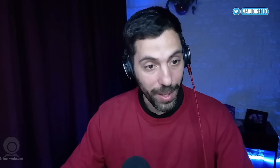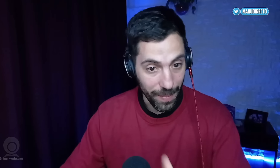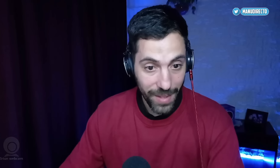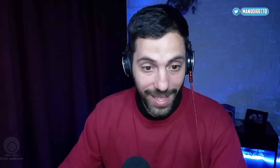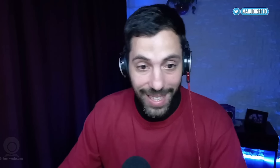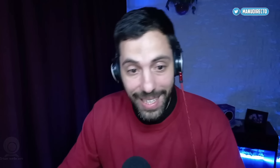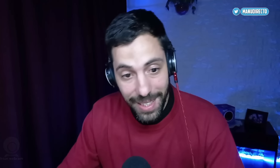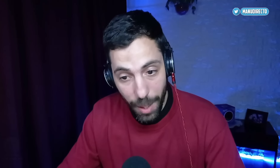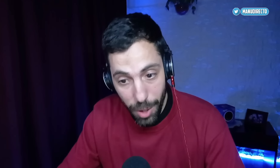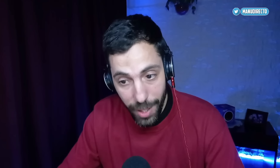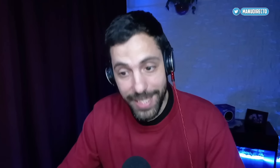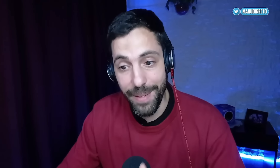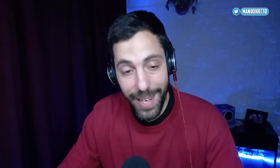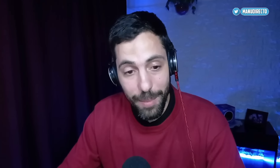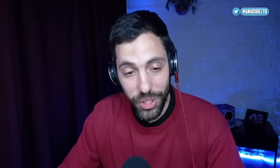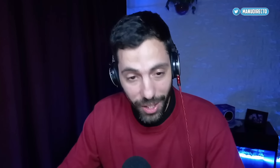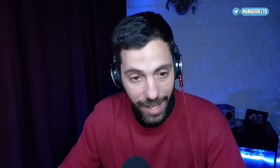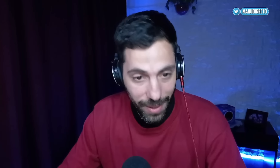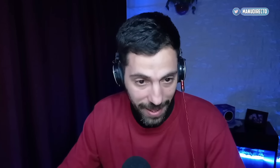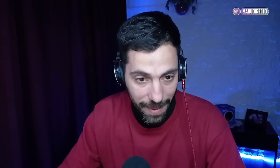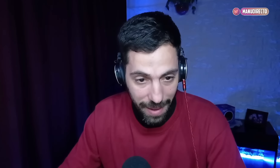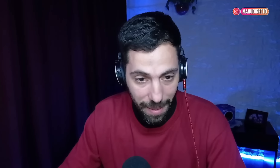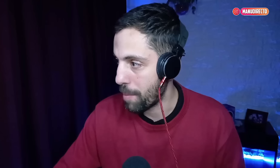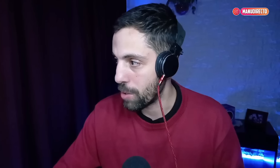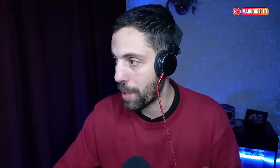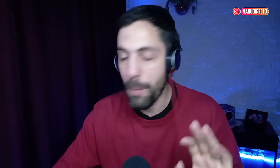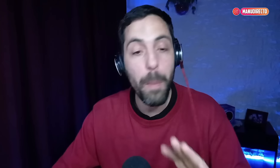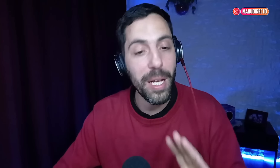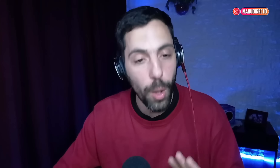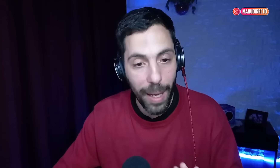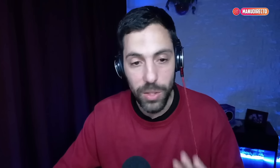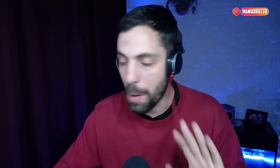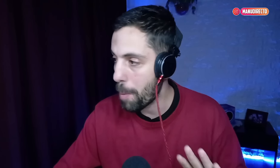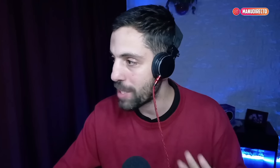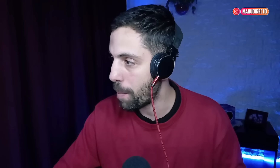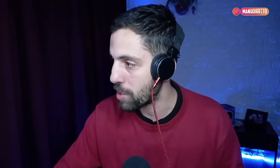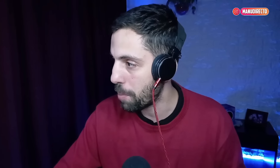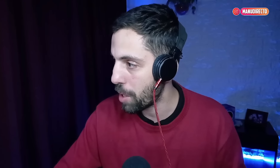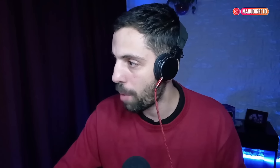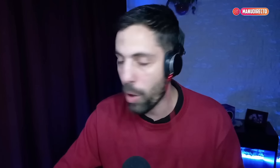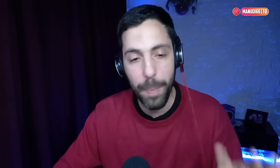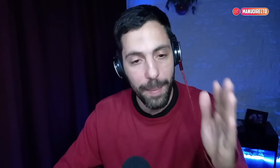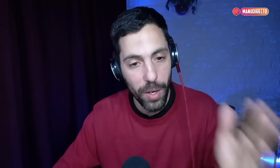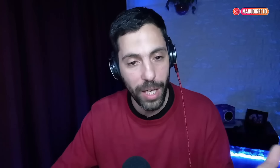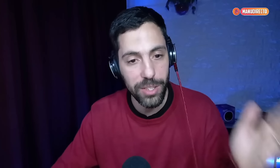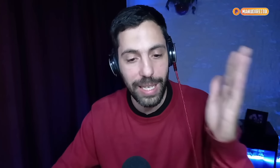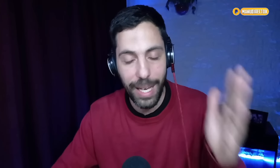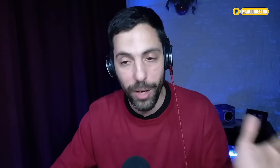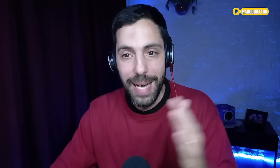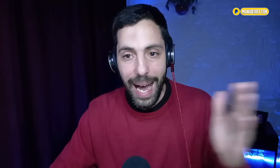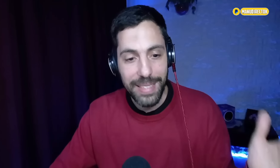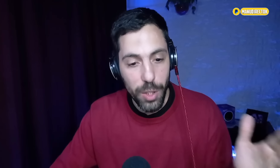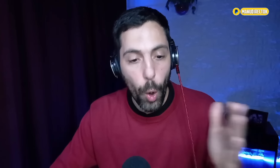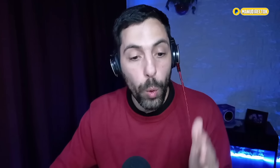Bueno, les aseguro que se van a emocionar con este video, amigos. Pero vamos paso a paso, vamos paso a paso. Poquito a poco, primero quiero